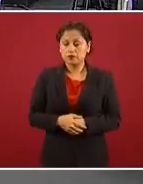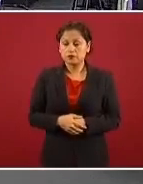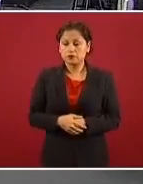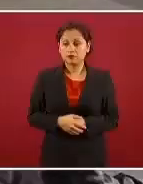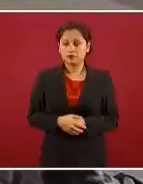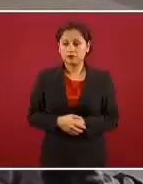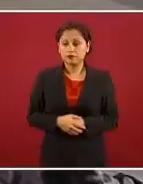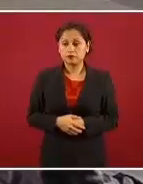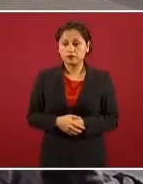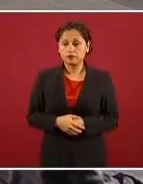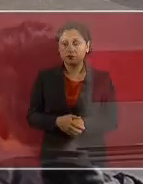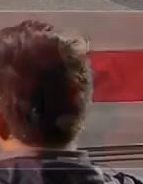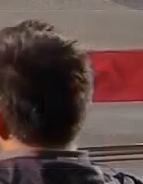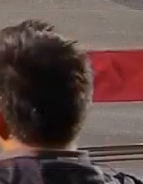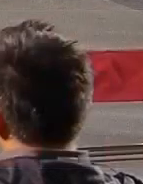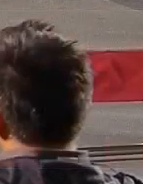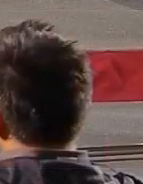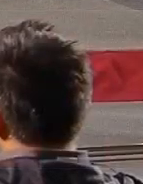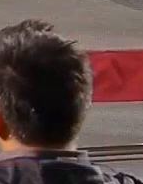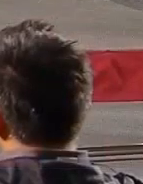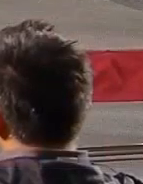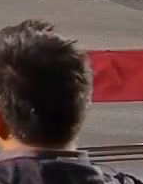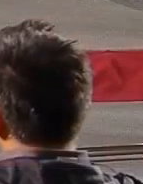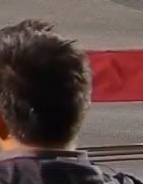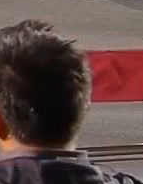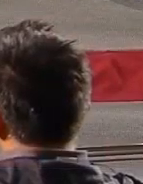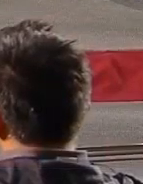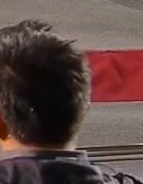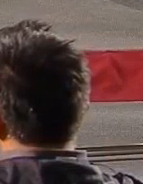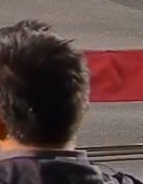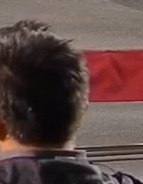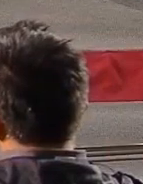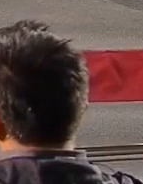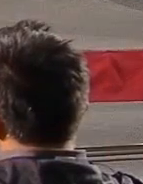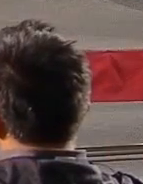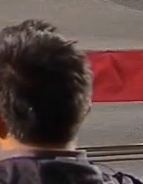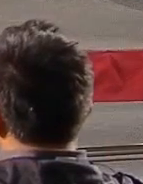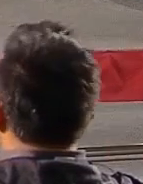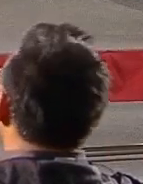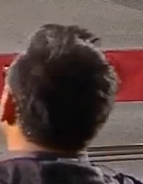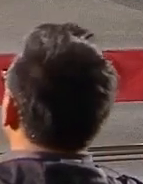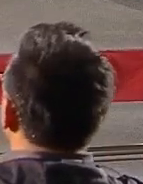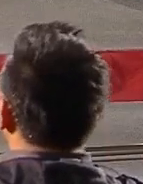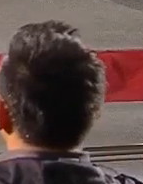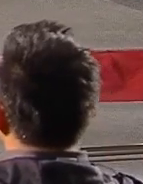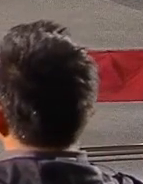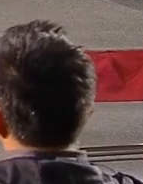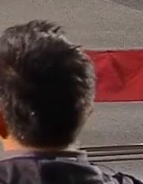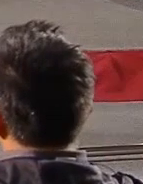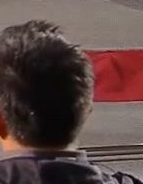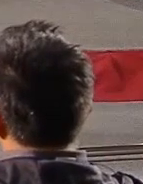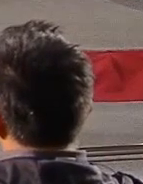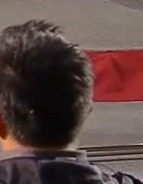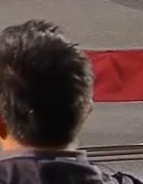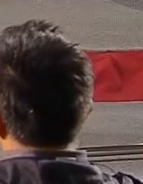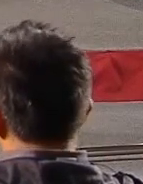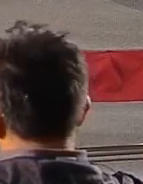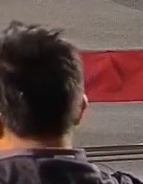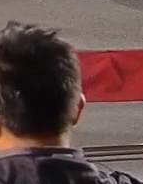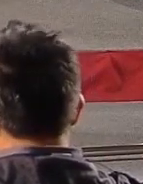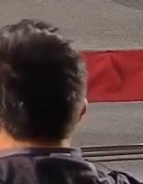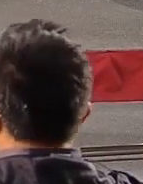los tribunales es un hecho tiene que